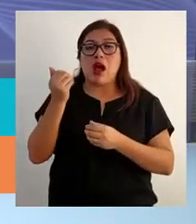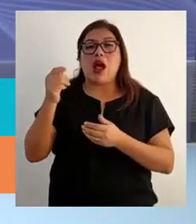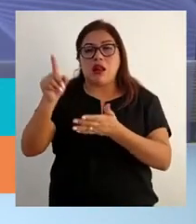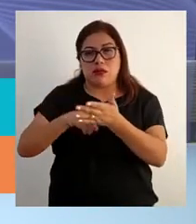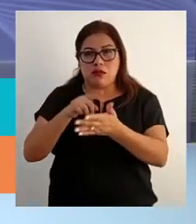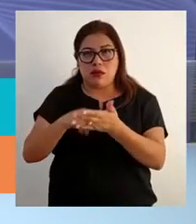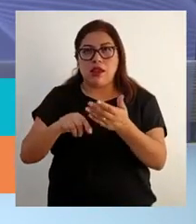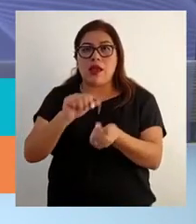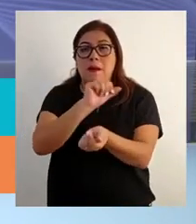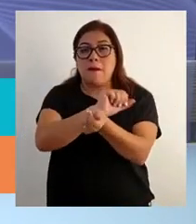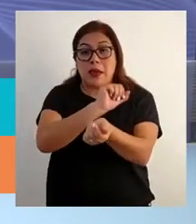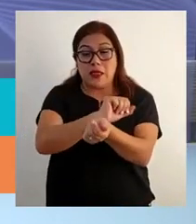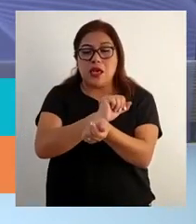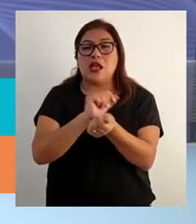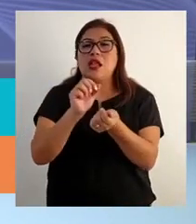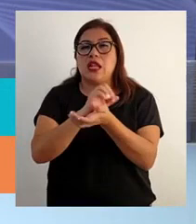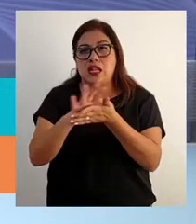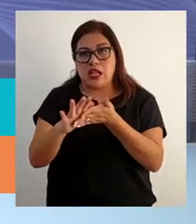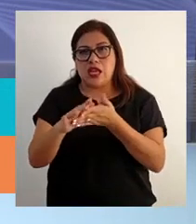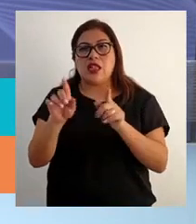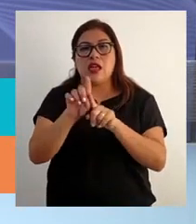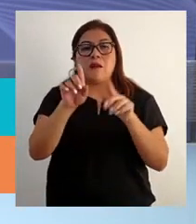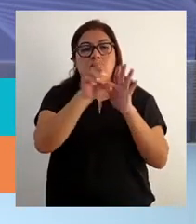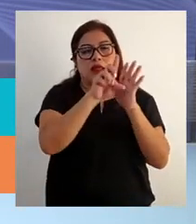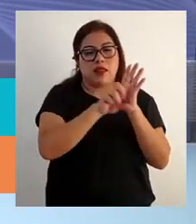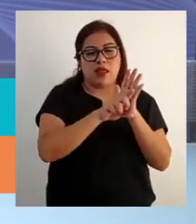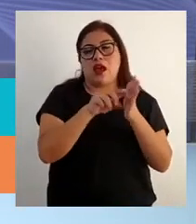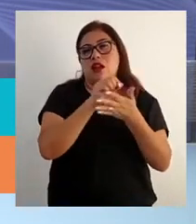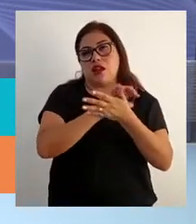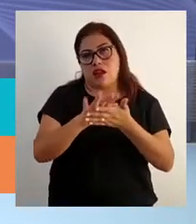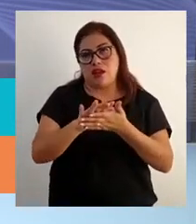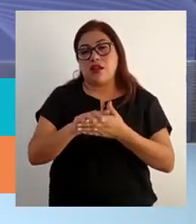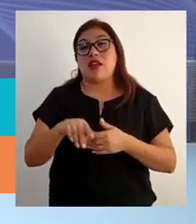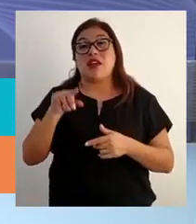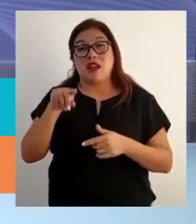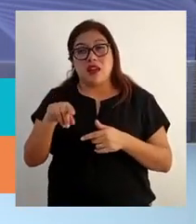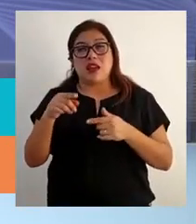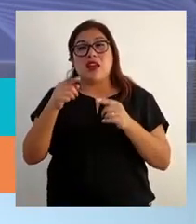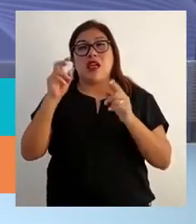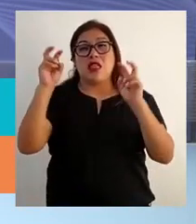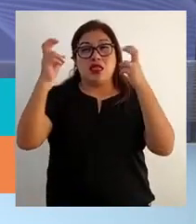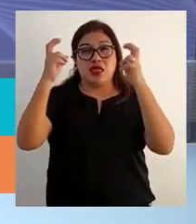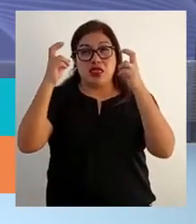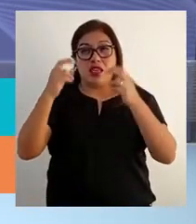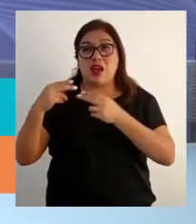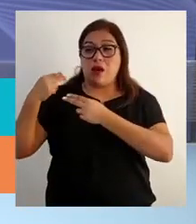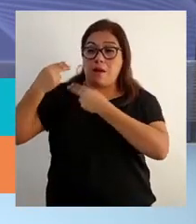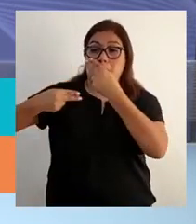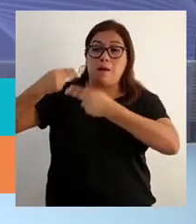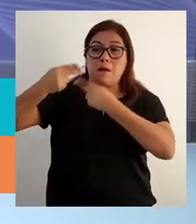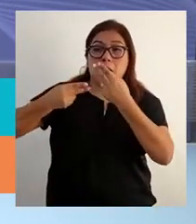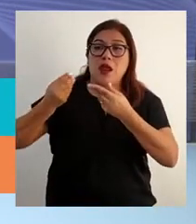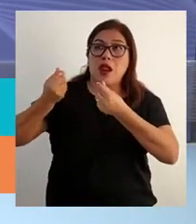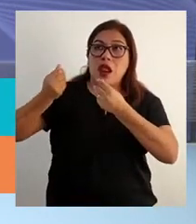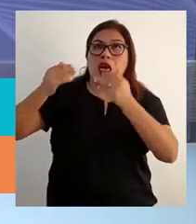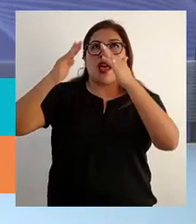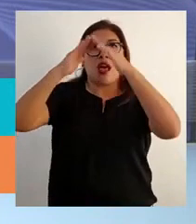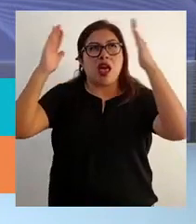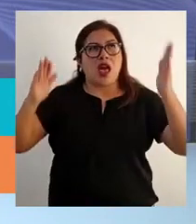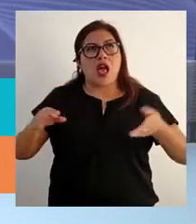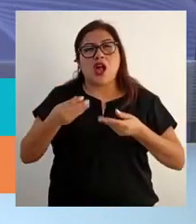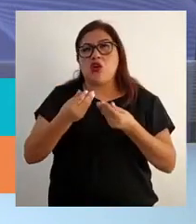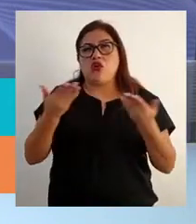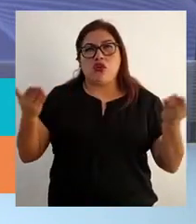igual que en lo constitucional. Entonces, son áreas, en los temas patrimoniales no se ha previsto, se entiende que porque son